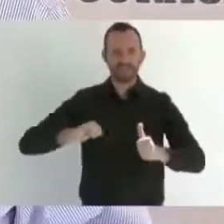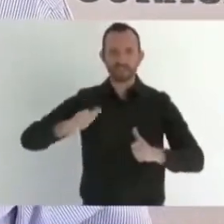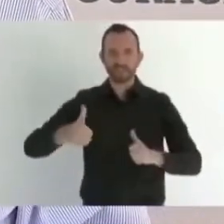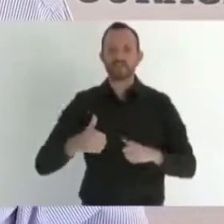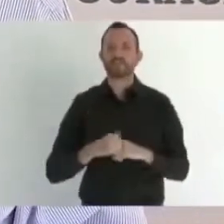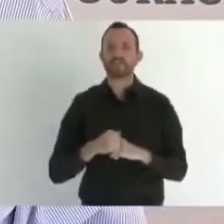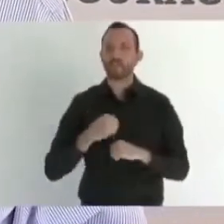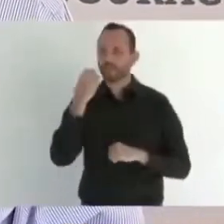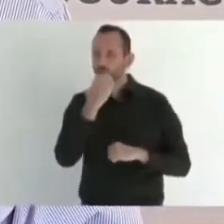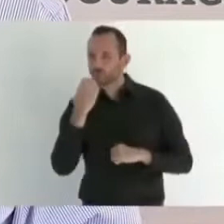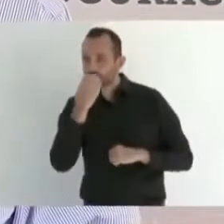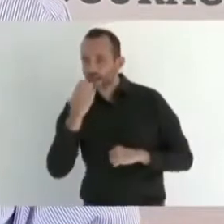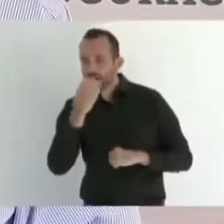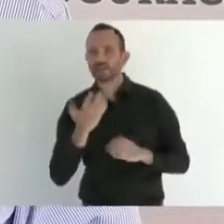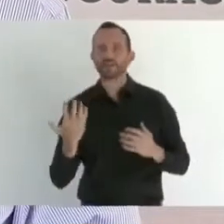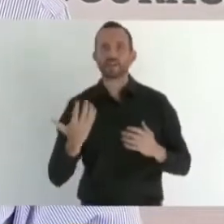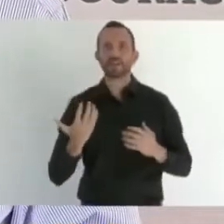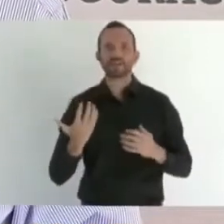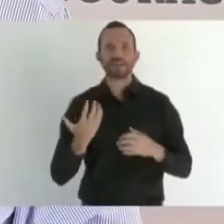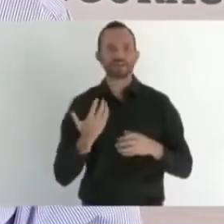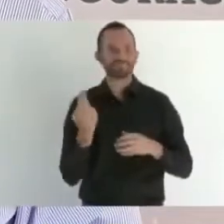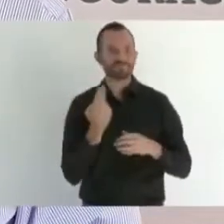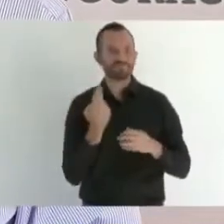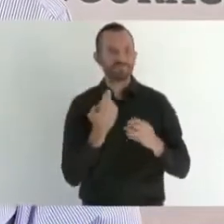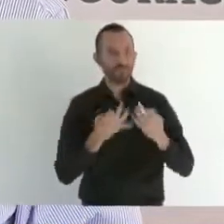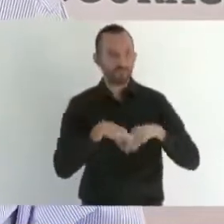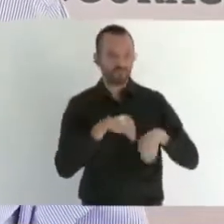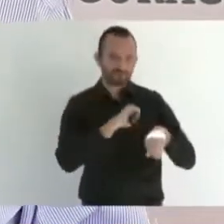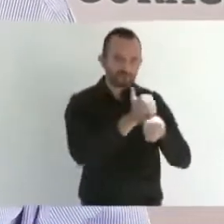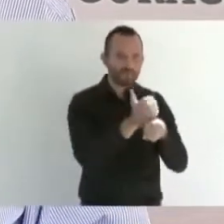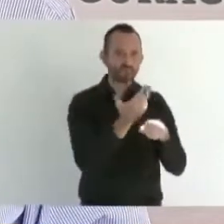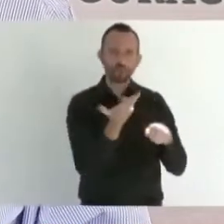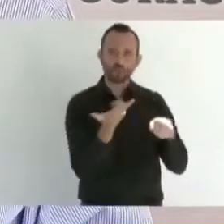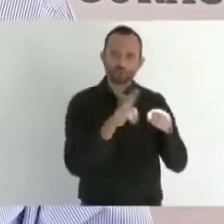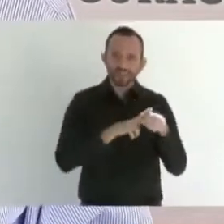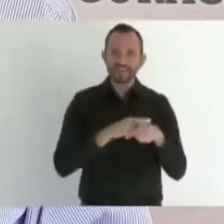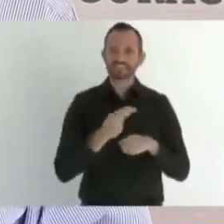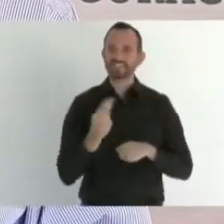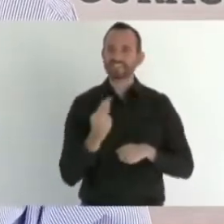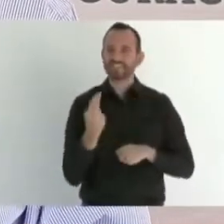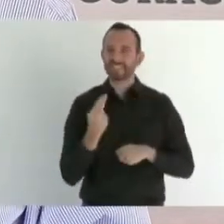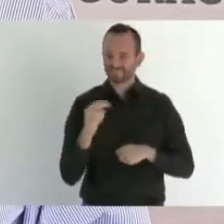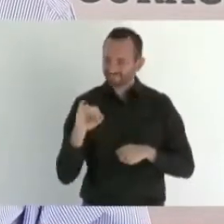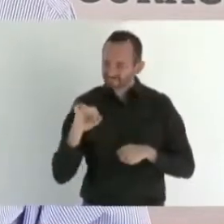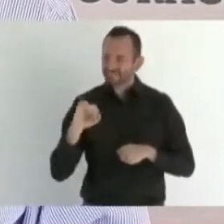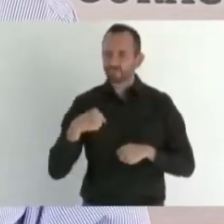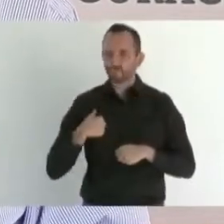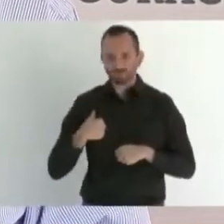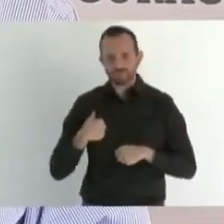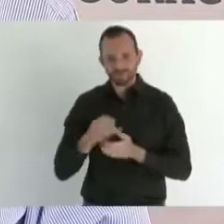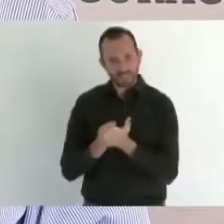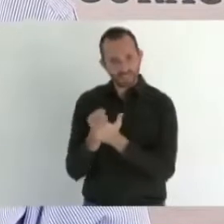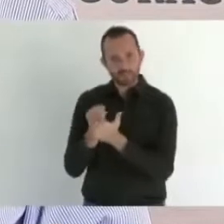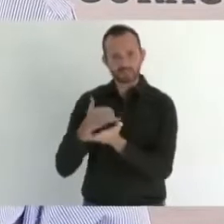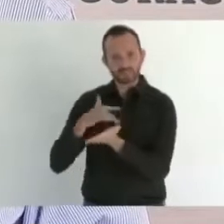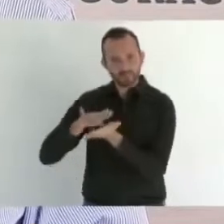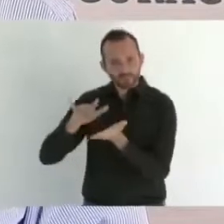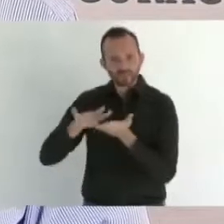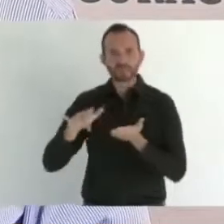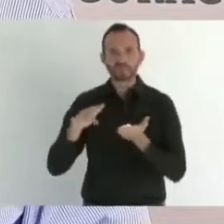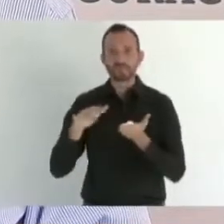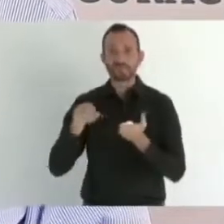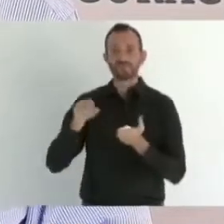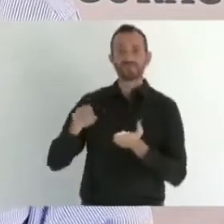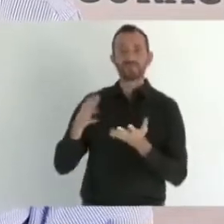sean hospitales todo lo que son obras públicas agua drenaje pavimentación de calles